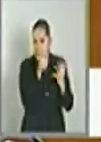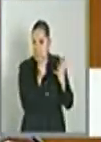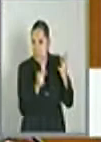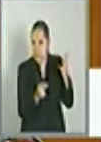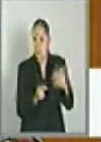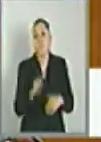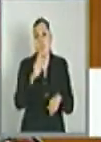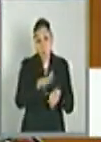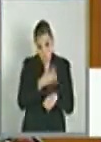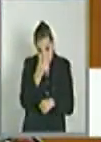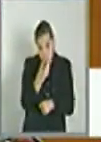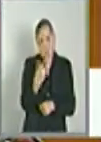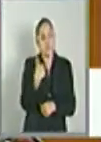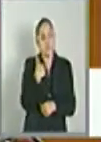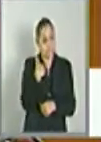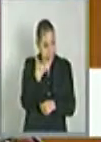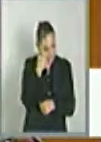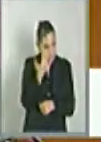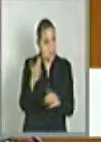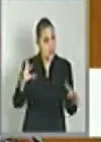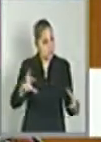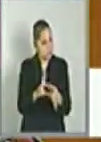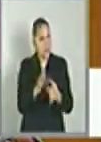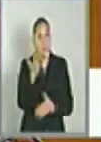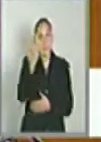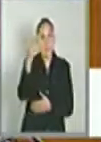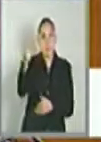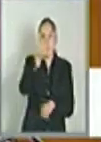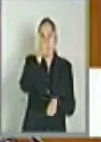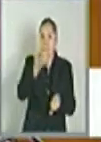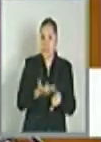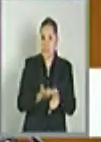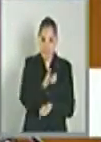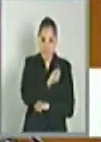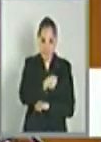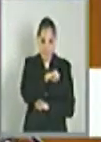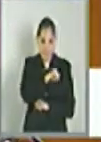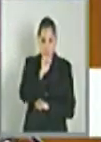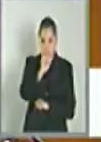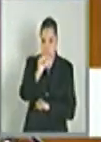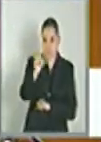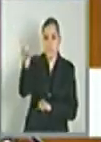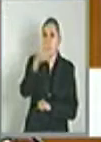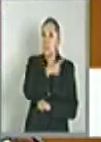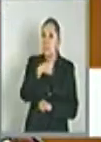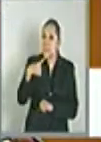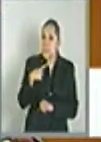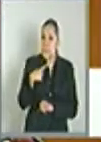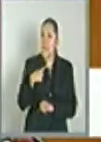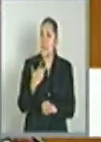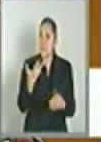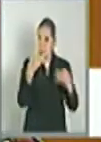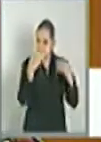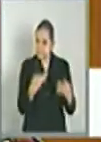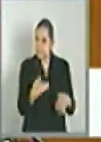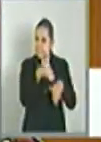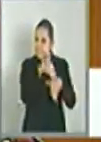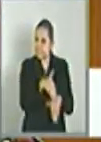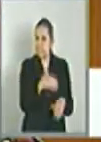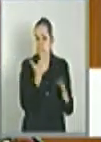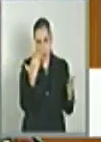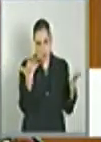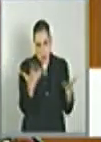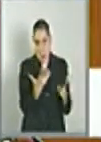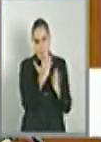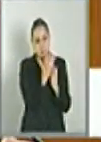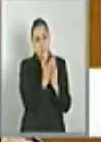Secretaría de Salud a que agilice y realice los procedimientos y agote los protocolos nacionales e internacionales para